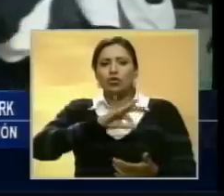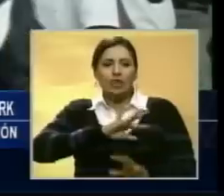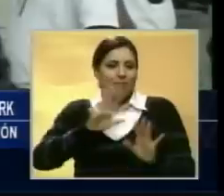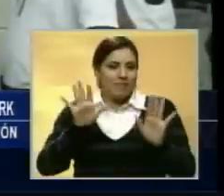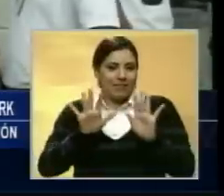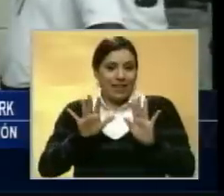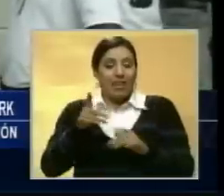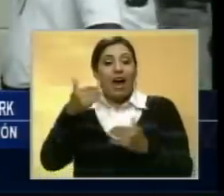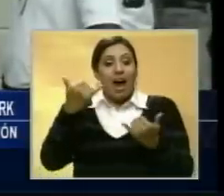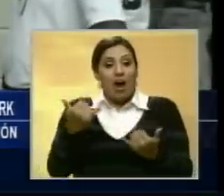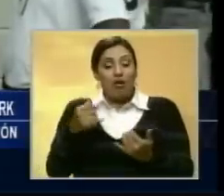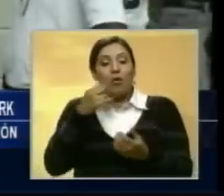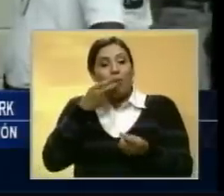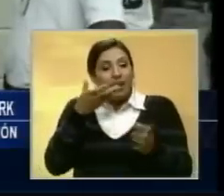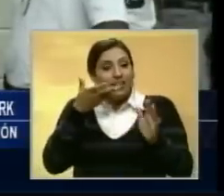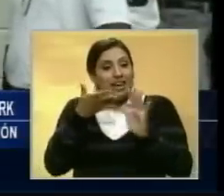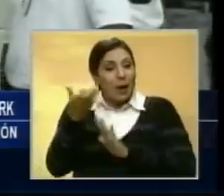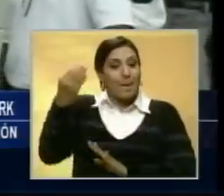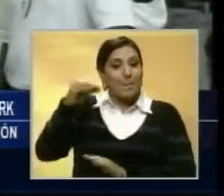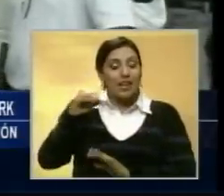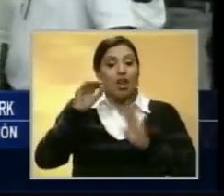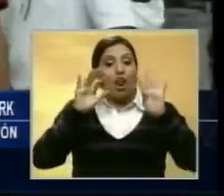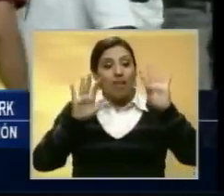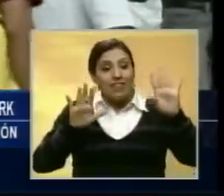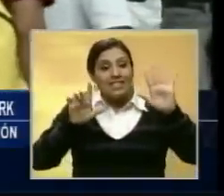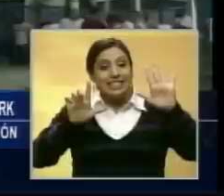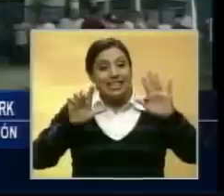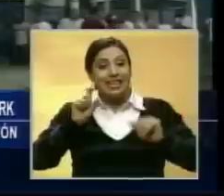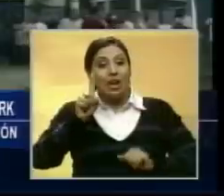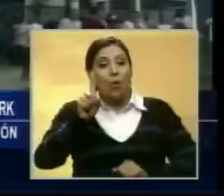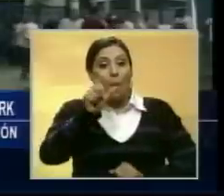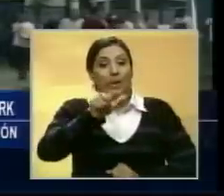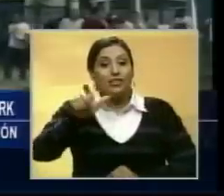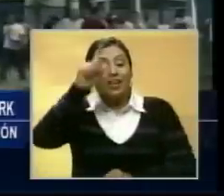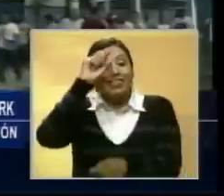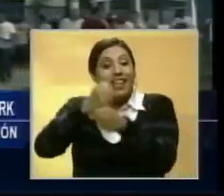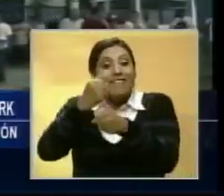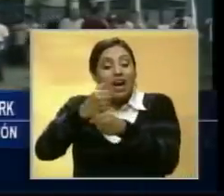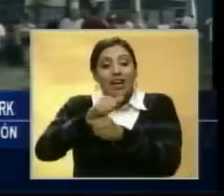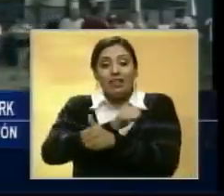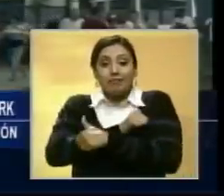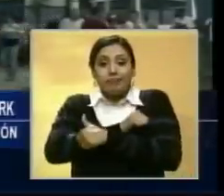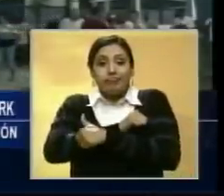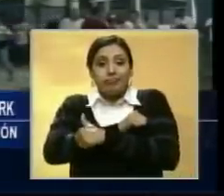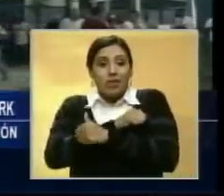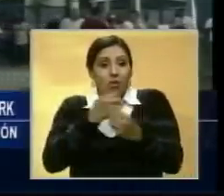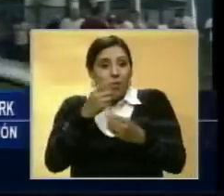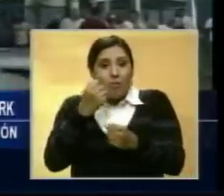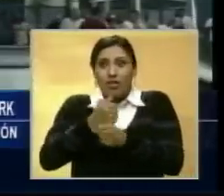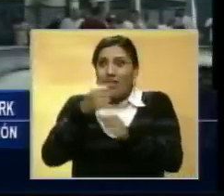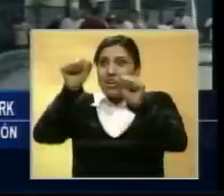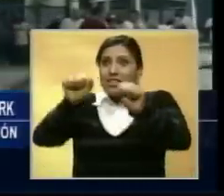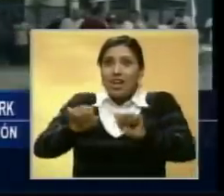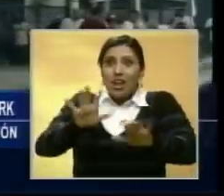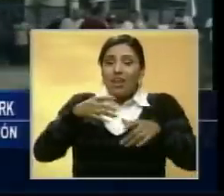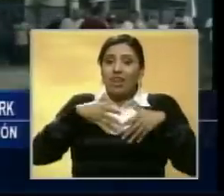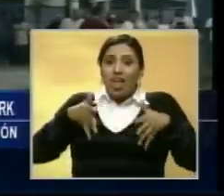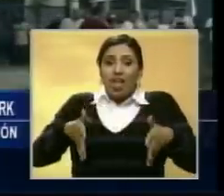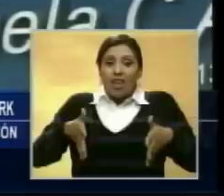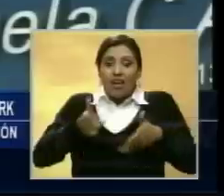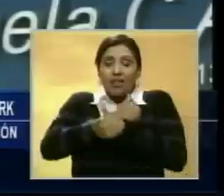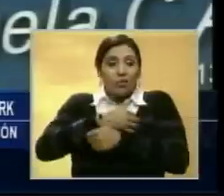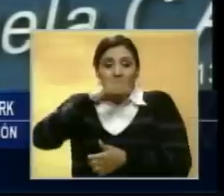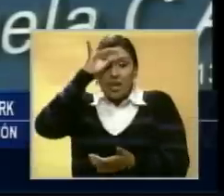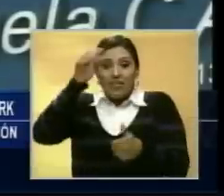sociales. Galindo puntualizó además que 971 trabajadores se encuentran perjudicados con la paralización de las líneas de